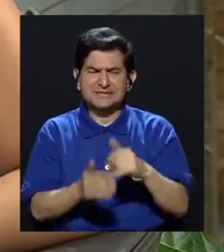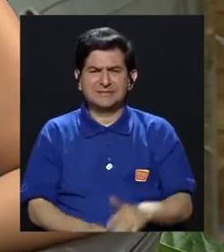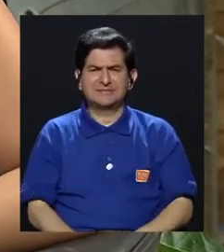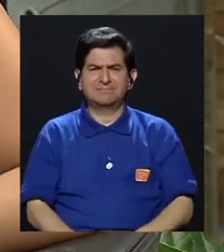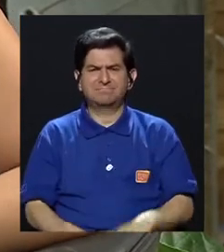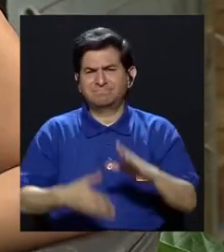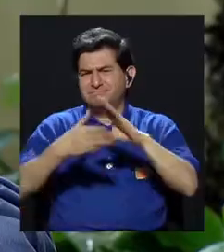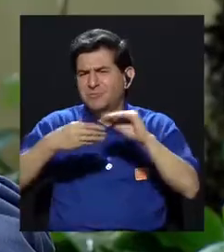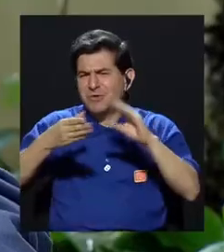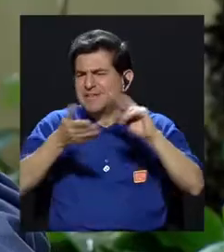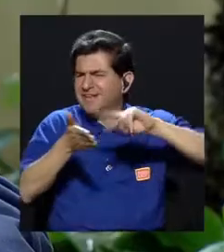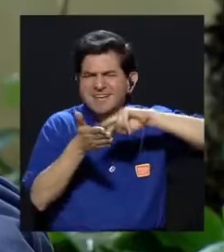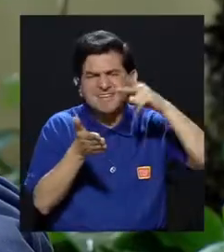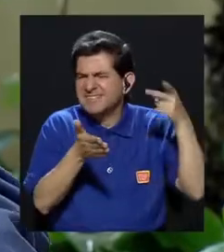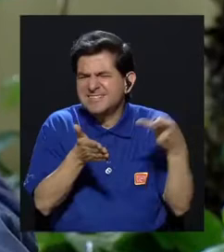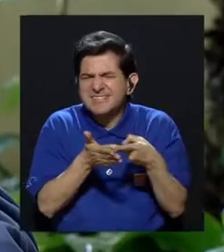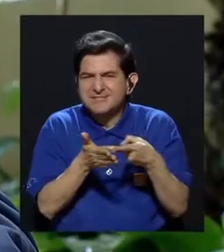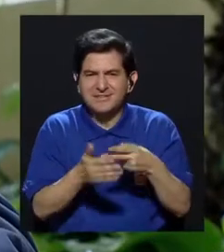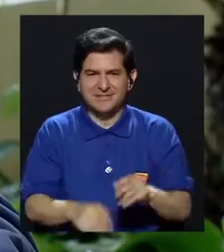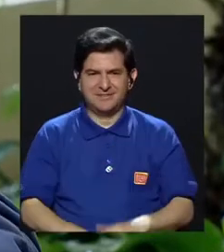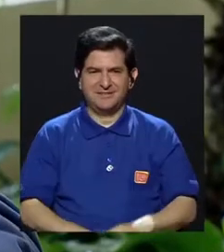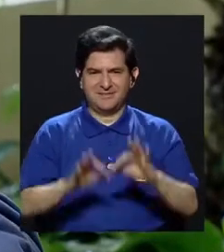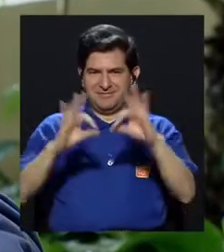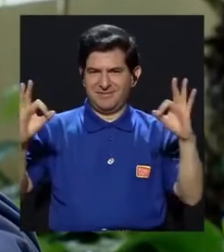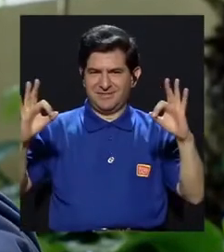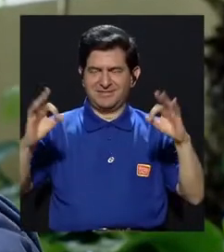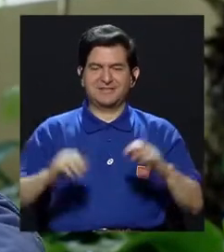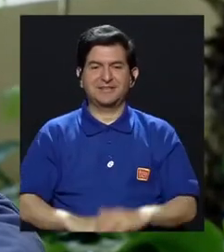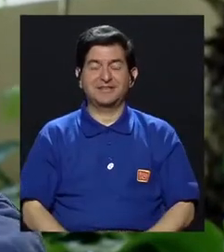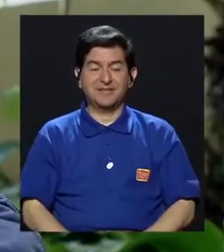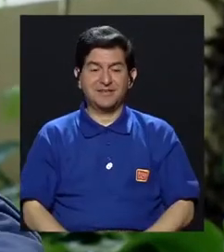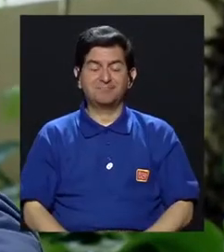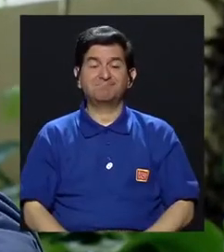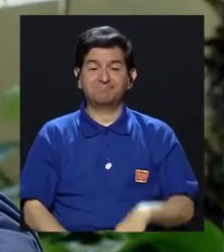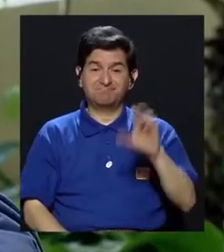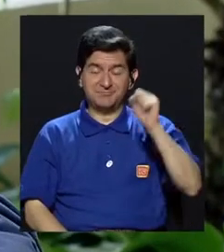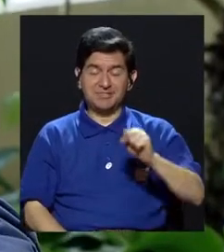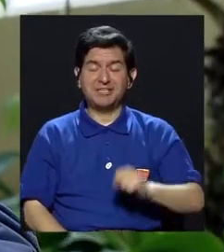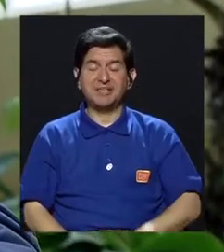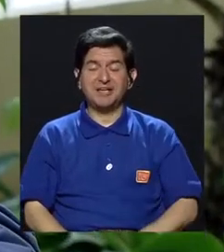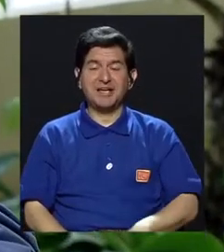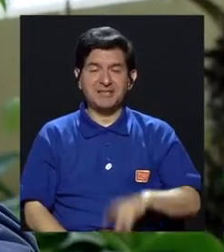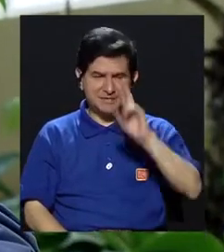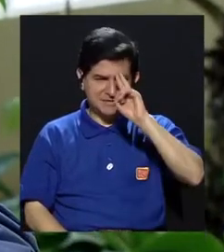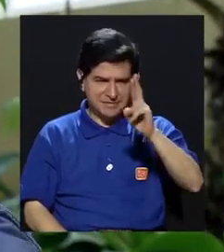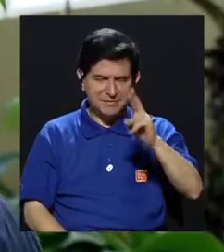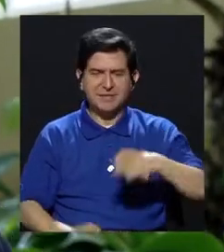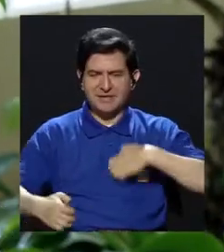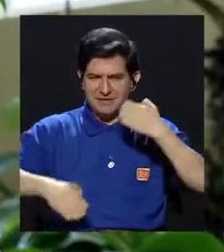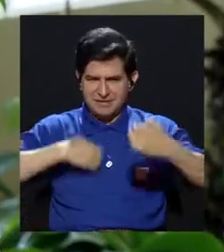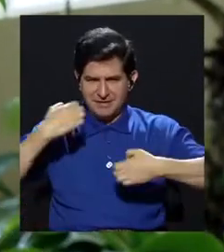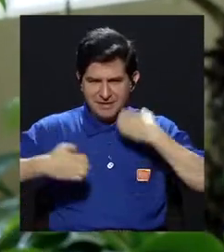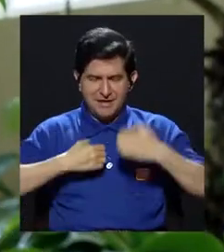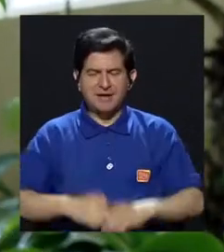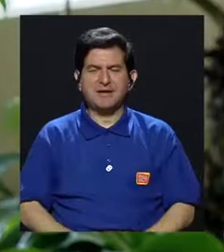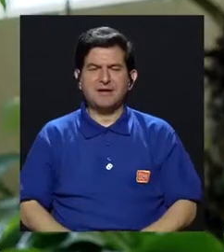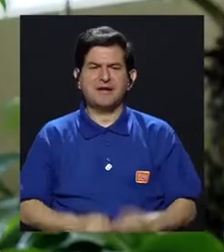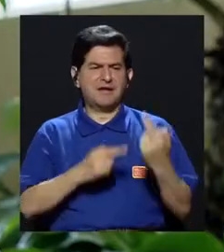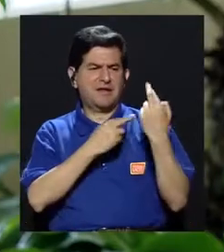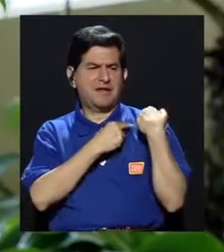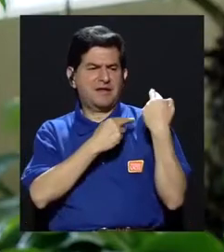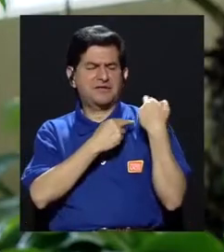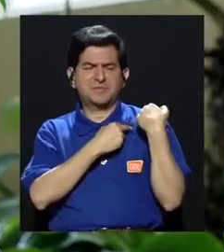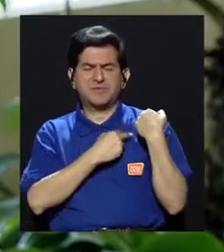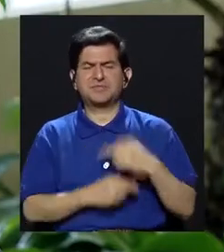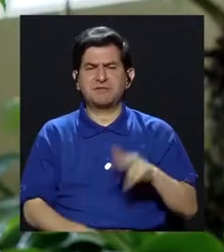Cuéntenos al respecto. ¿A qué se refiere con ese enunciado? Sí, es el reconocimiento de las emociones. El encargo patriarcal es